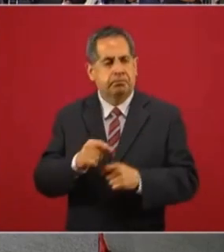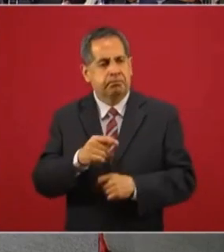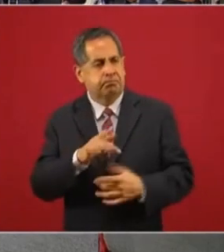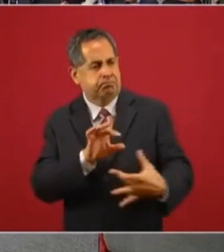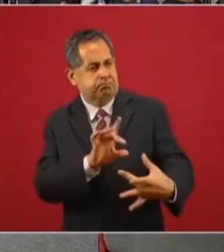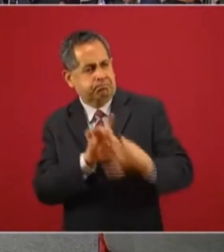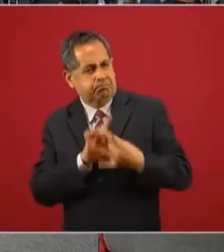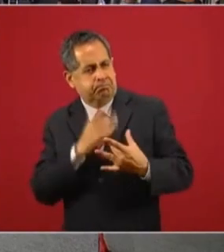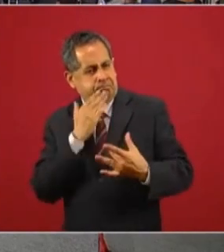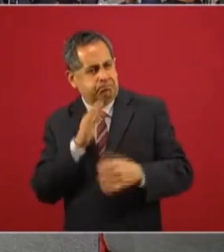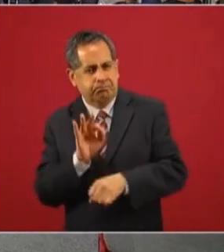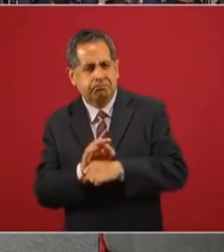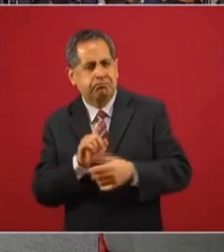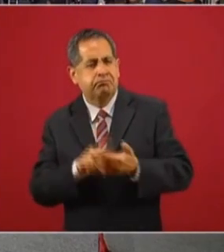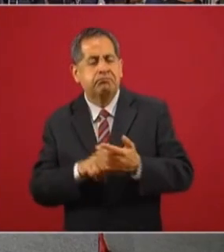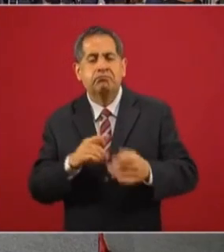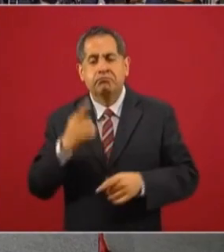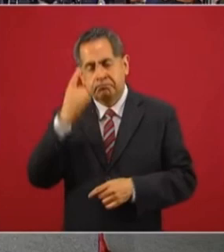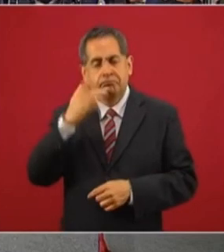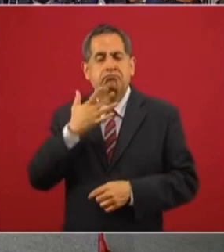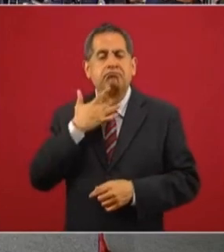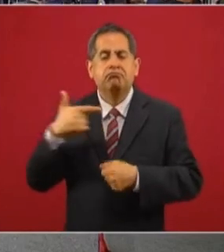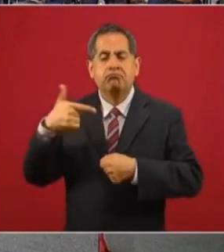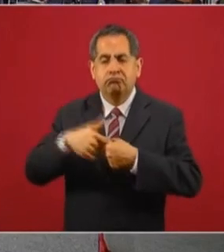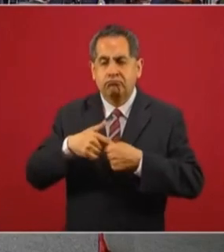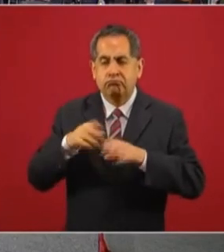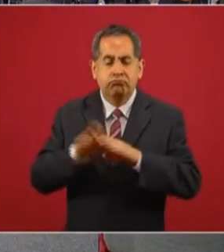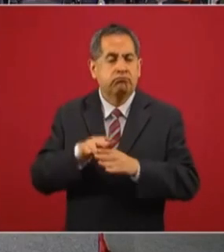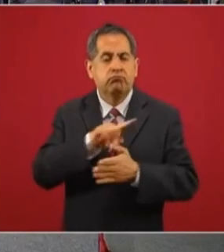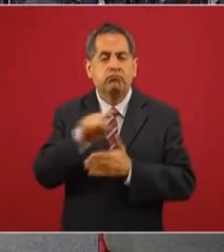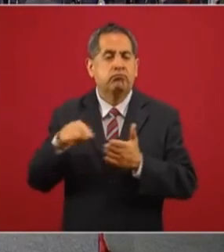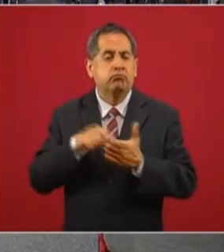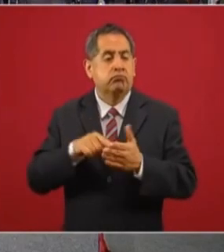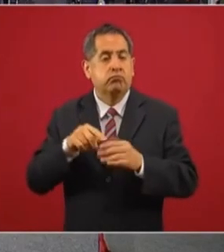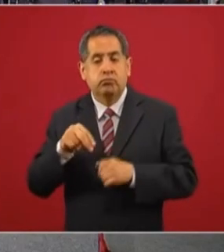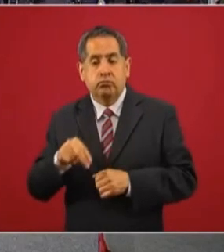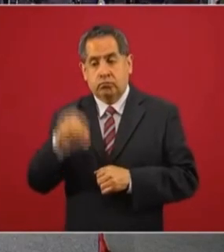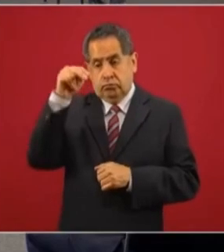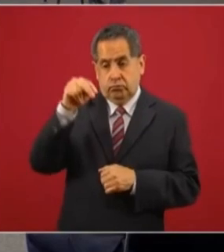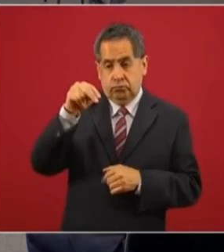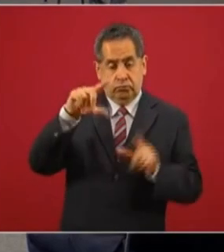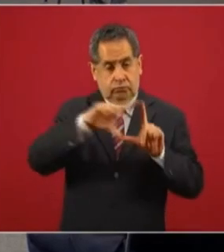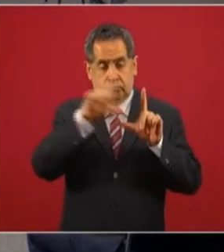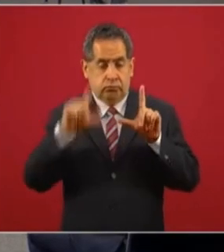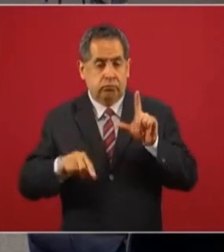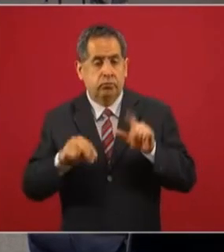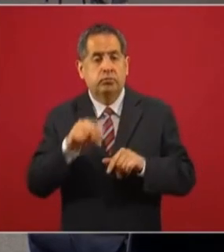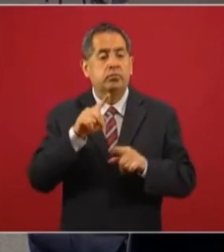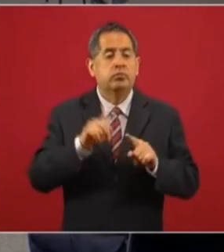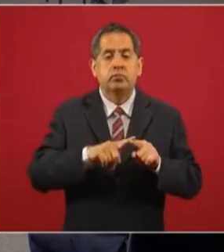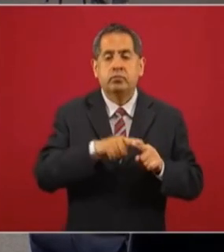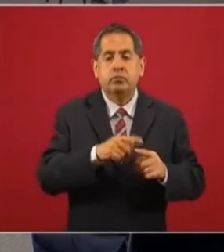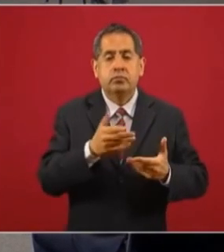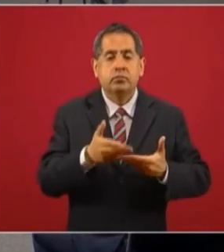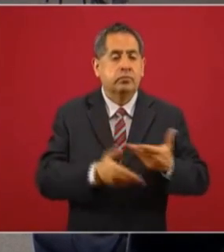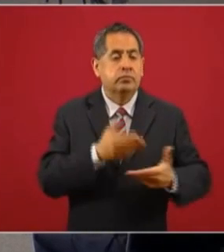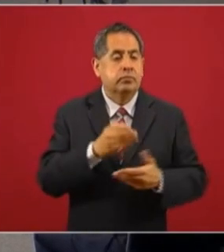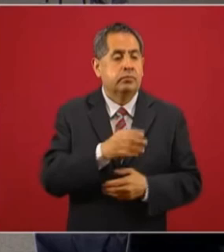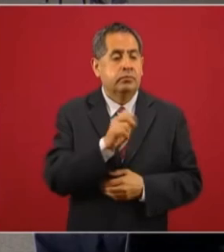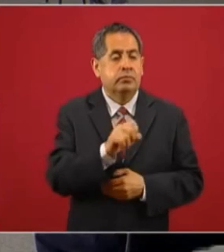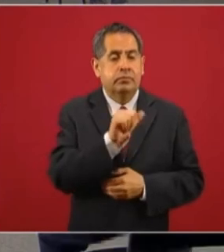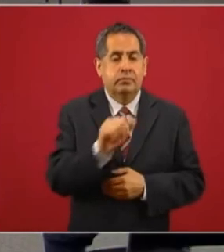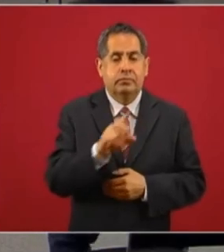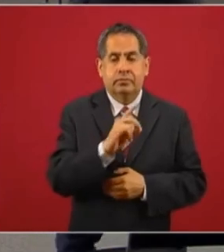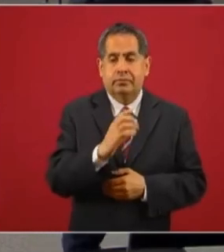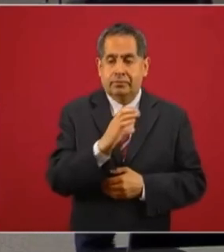del consumidor en gasolineras en la región norte a Servicios SIC SADCB de la